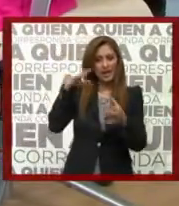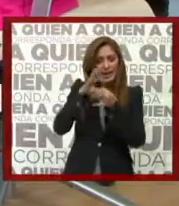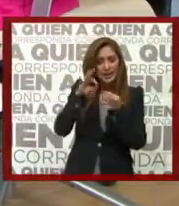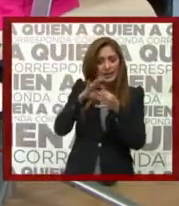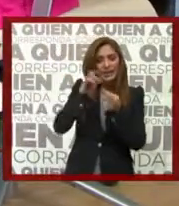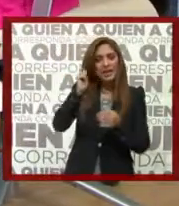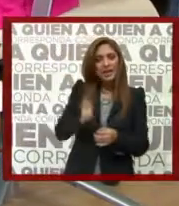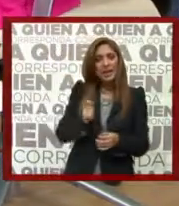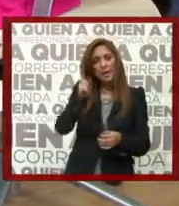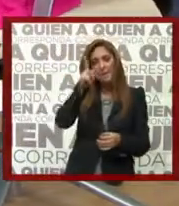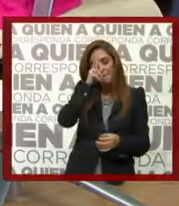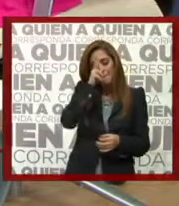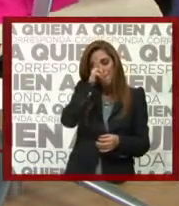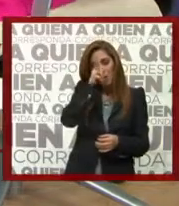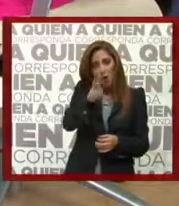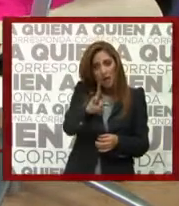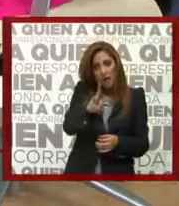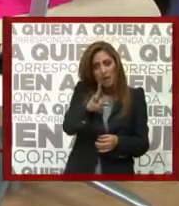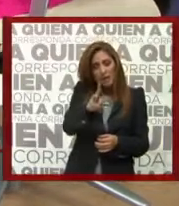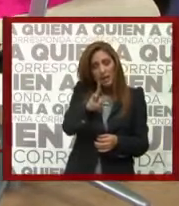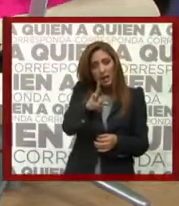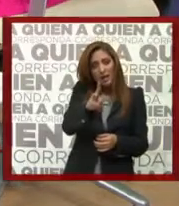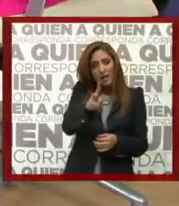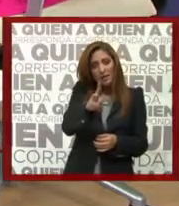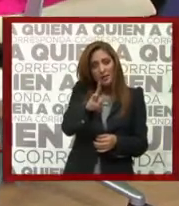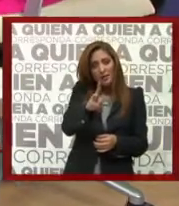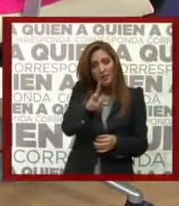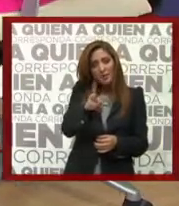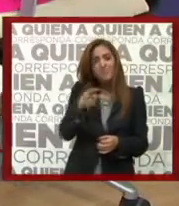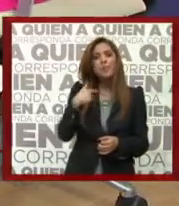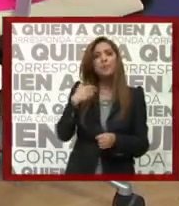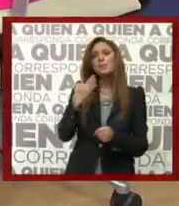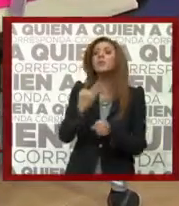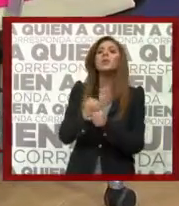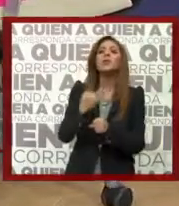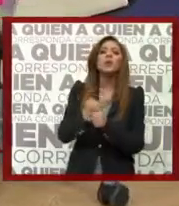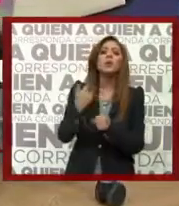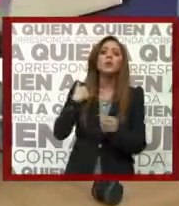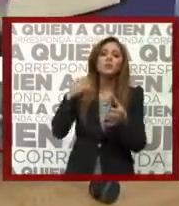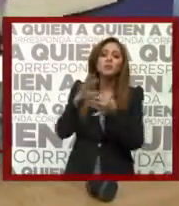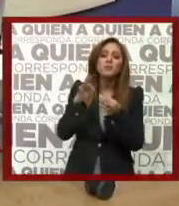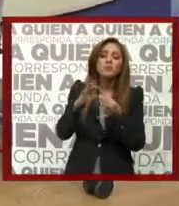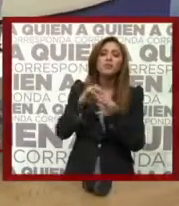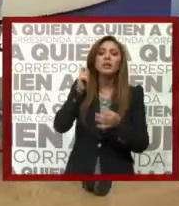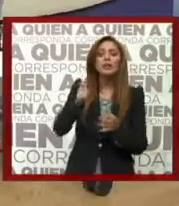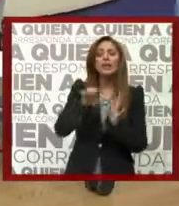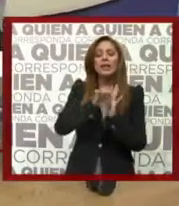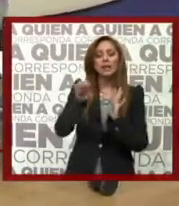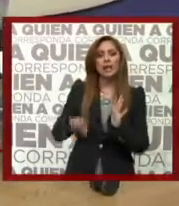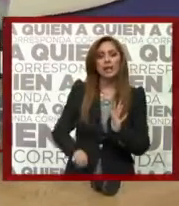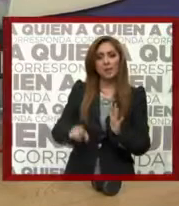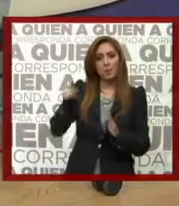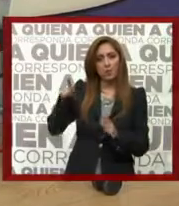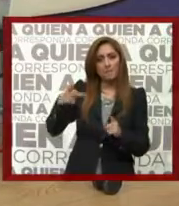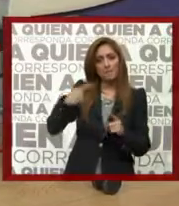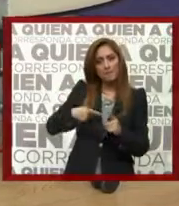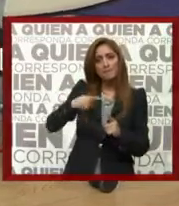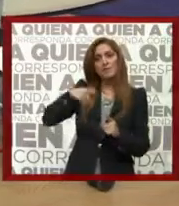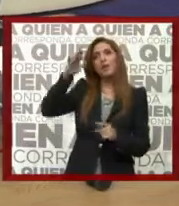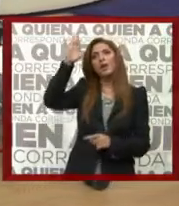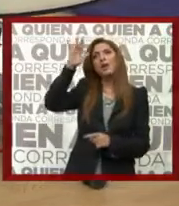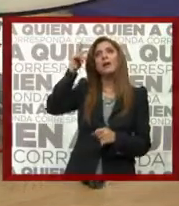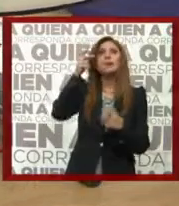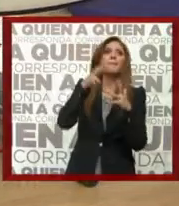hecho violento se da entre todos. O sea, yo siempre que doy el tema, antes lo daba en clase, decía que levante la mano quien no se ha peleado con su papá, con su mamá,